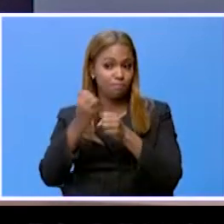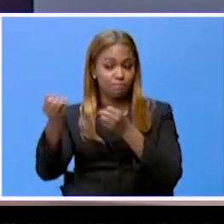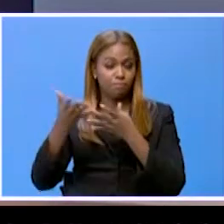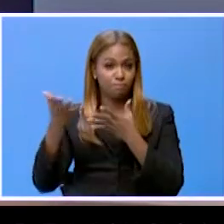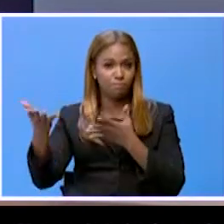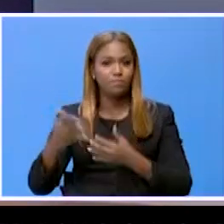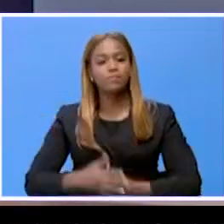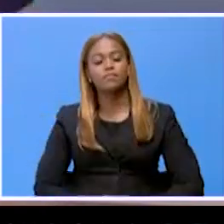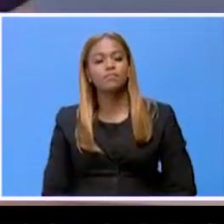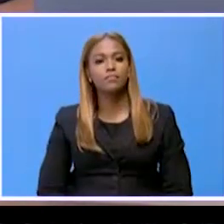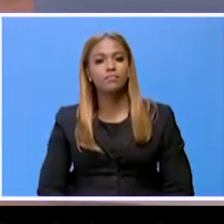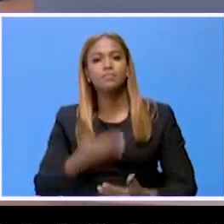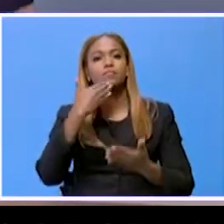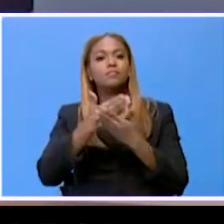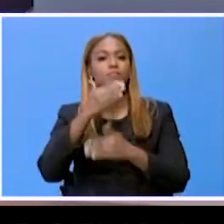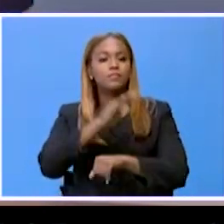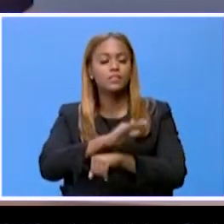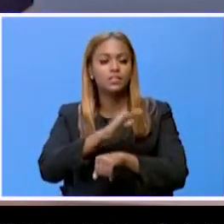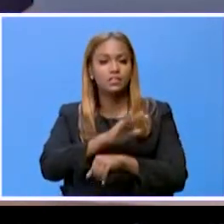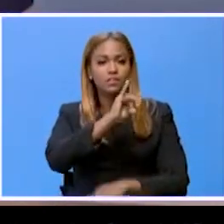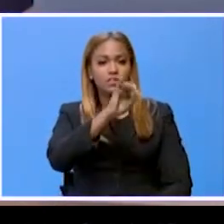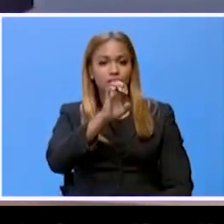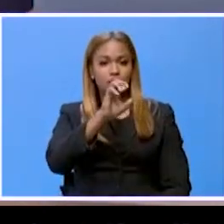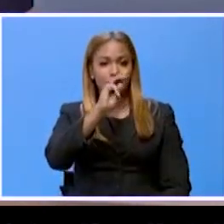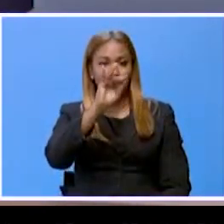buenas noches, Marcos. Muy buenas noches, Lina. Así es, José